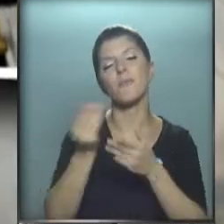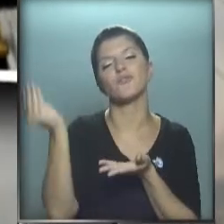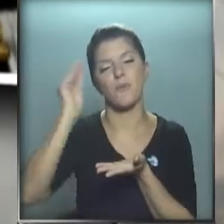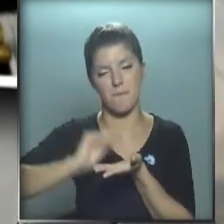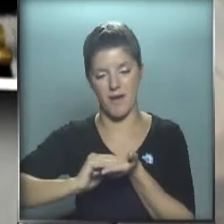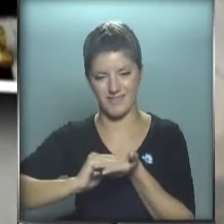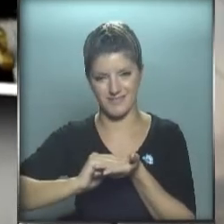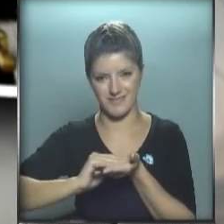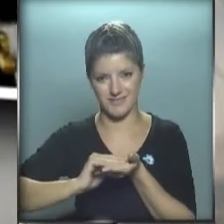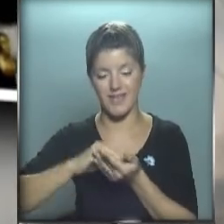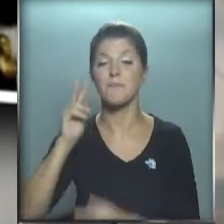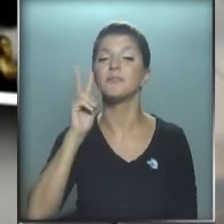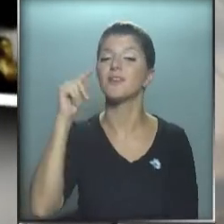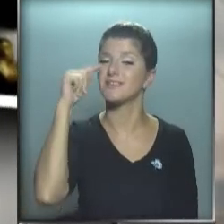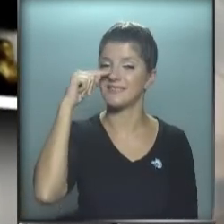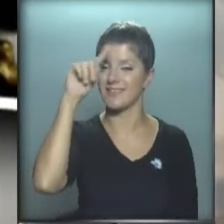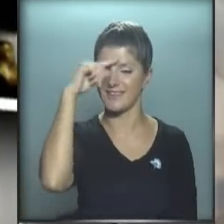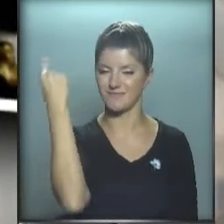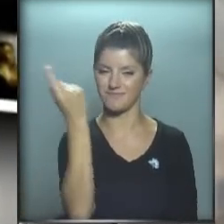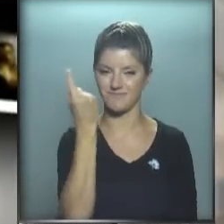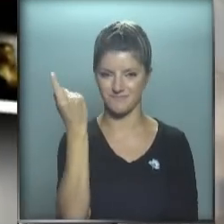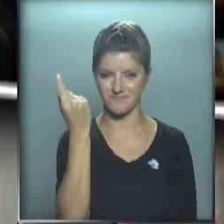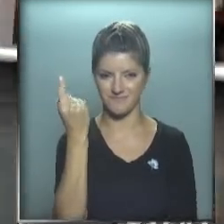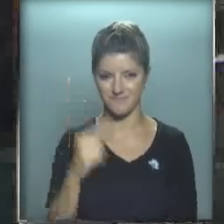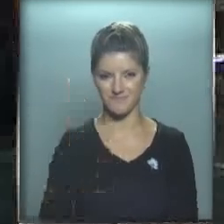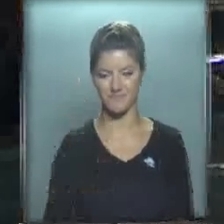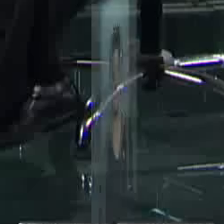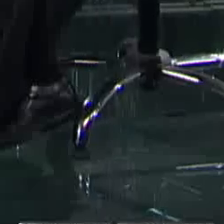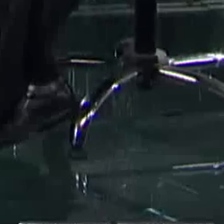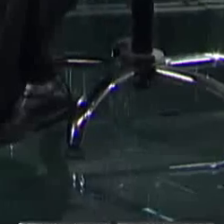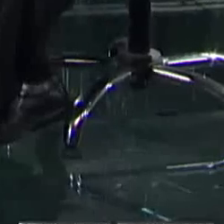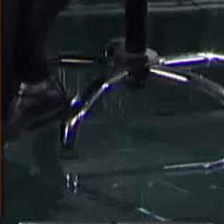como siempre en visión 7 internacional